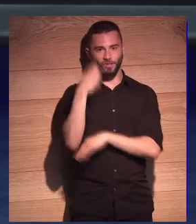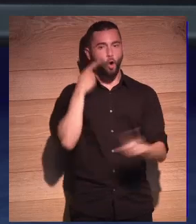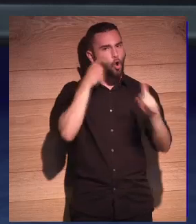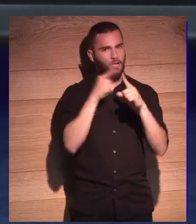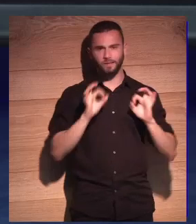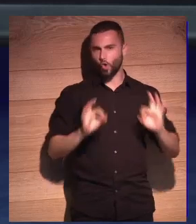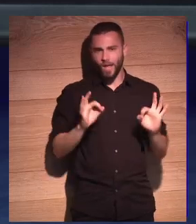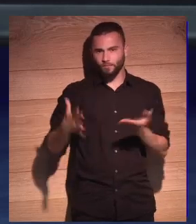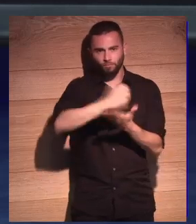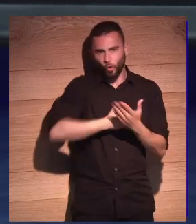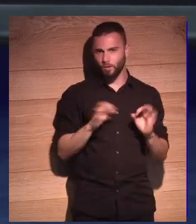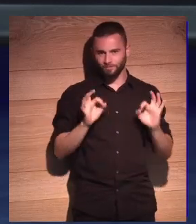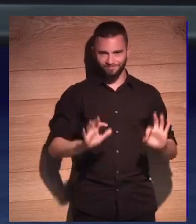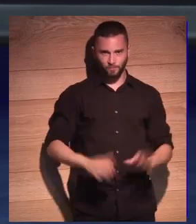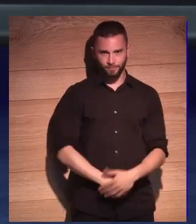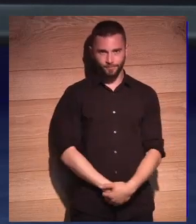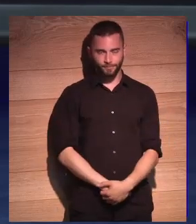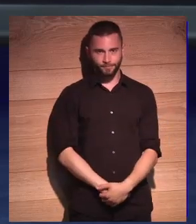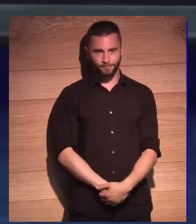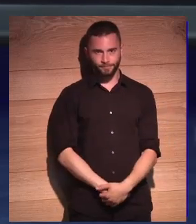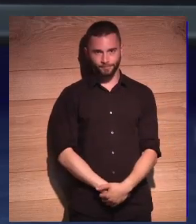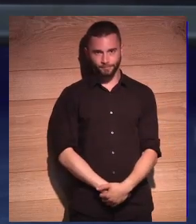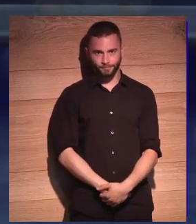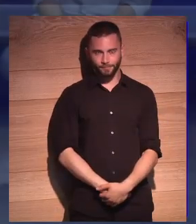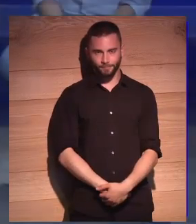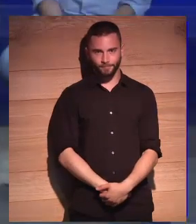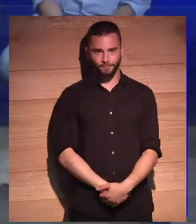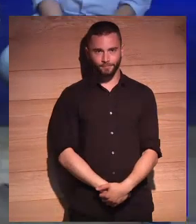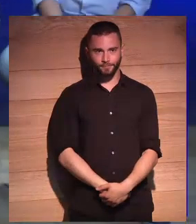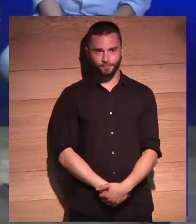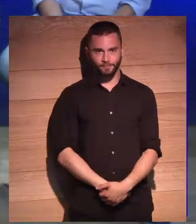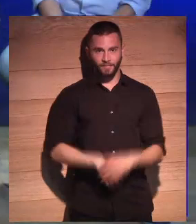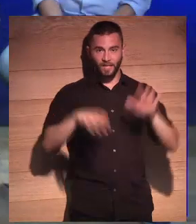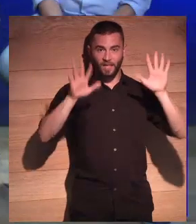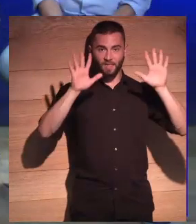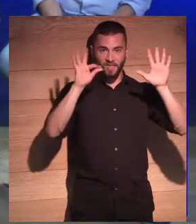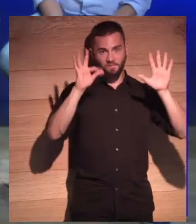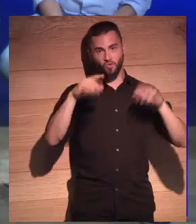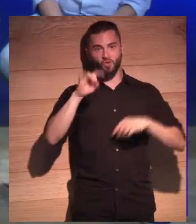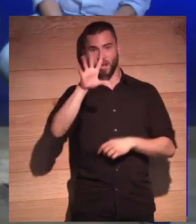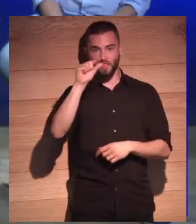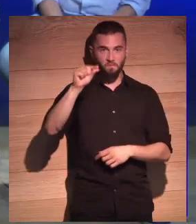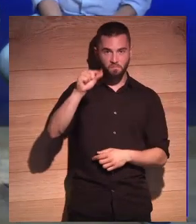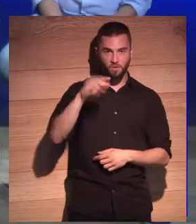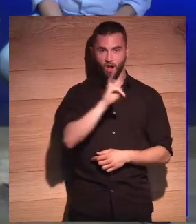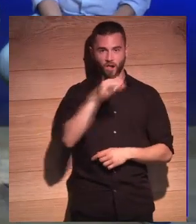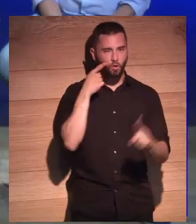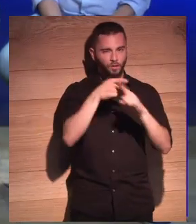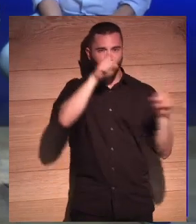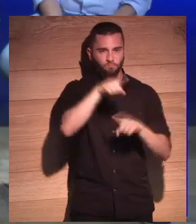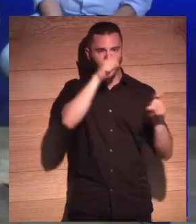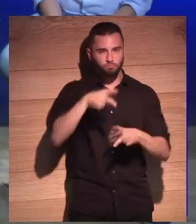objetivo que tenemos todos. Totalmente. Nos quedan 10-15 minutos. Si queréis hacer alguna